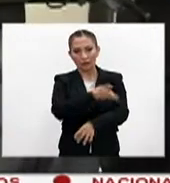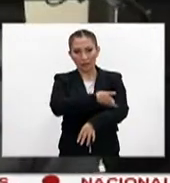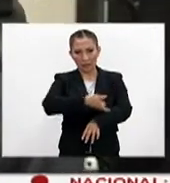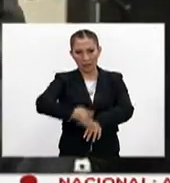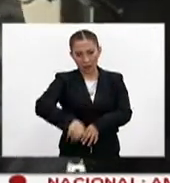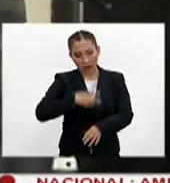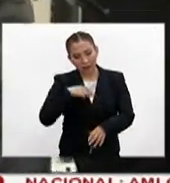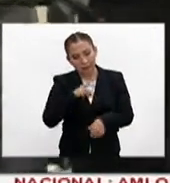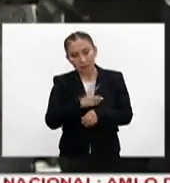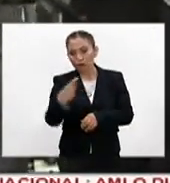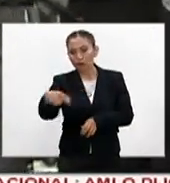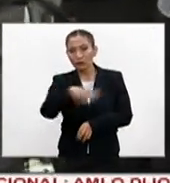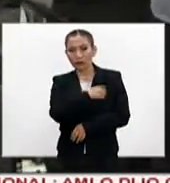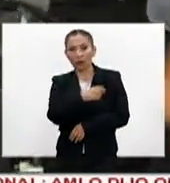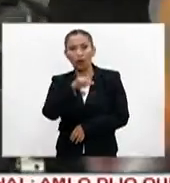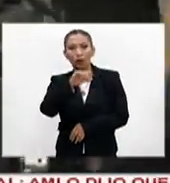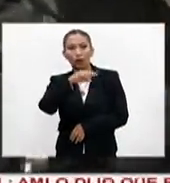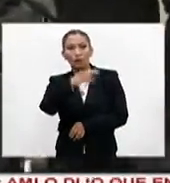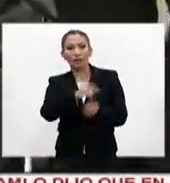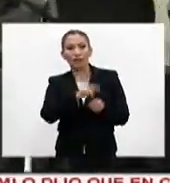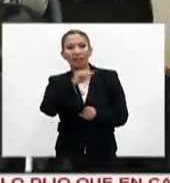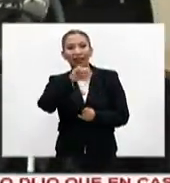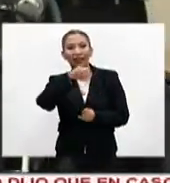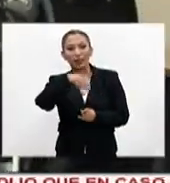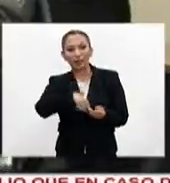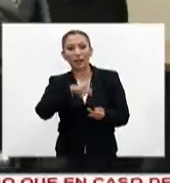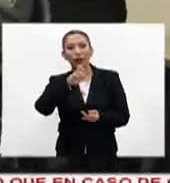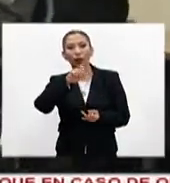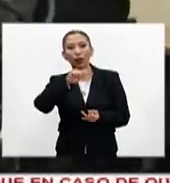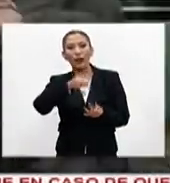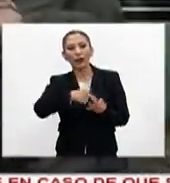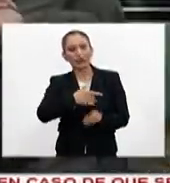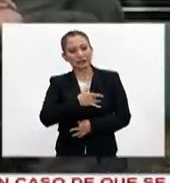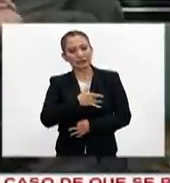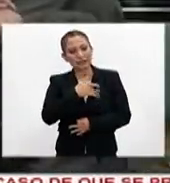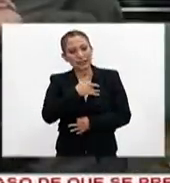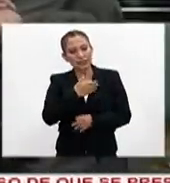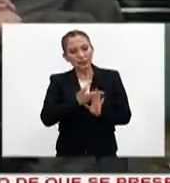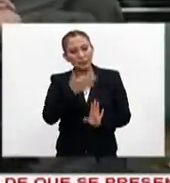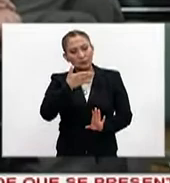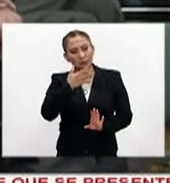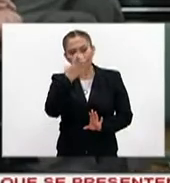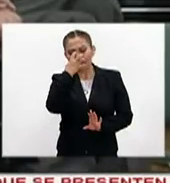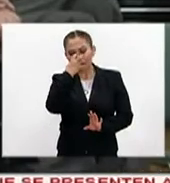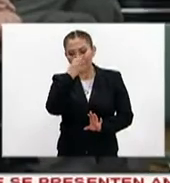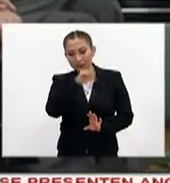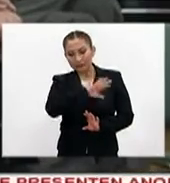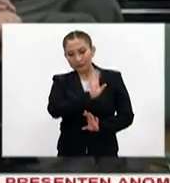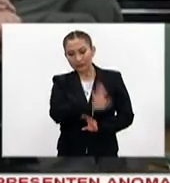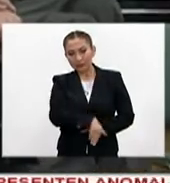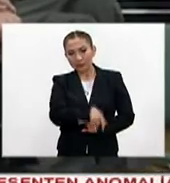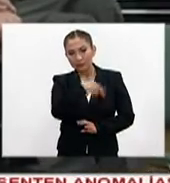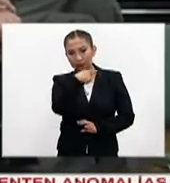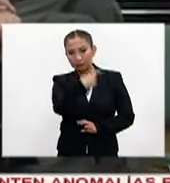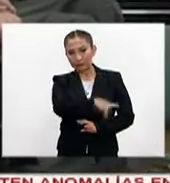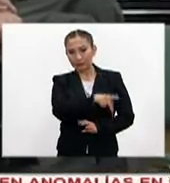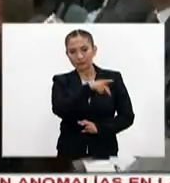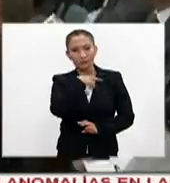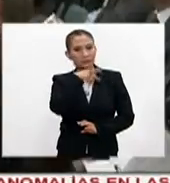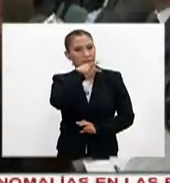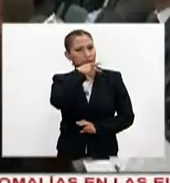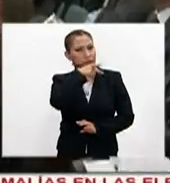familia. Sus hijos, Lucy, Robert y Tim, dijeron sentirse profundamente tristes por la partida de